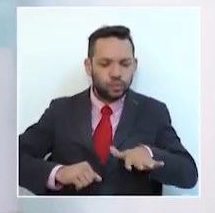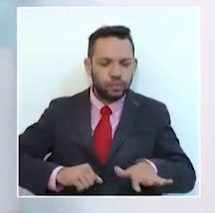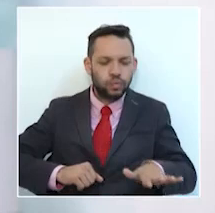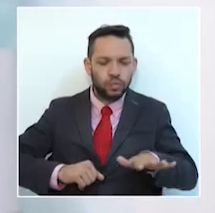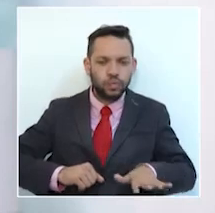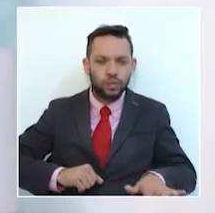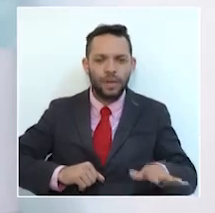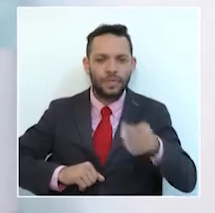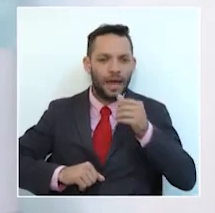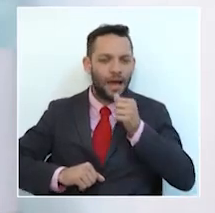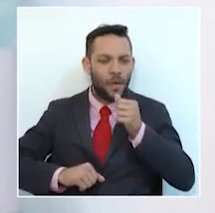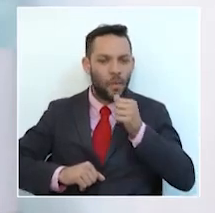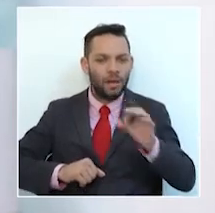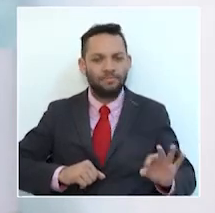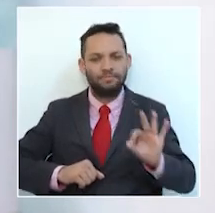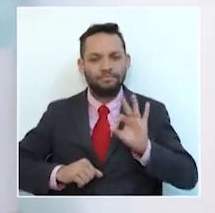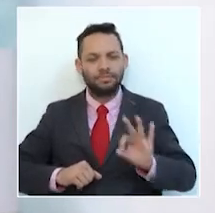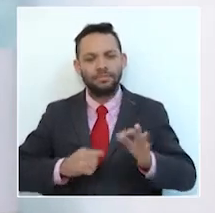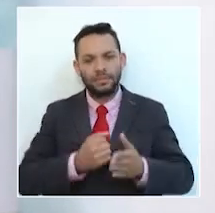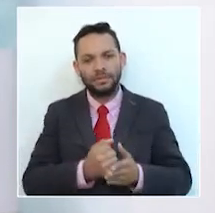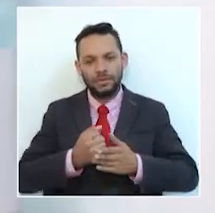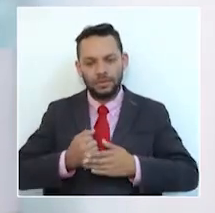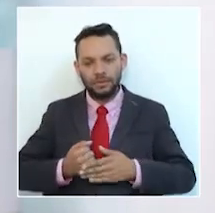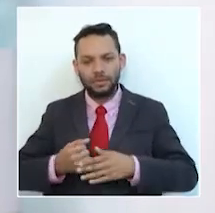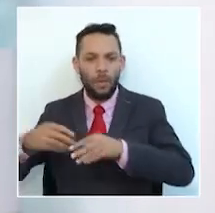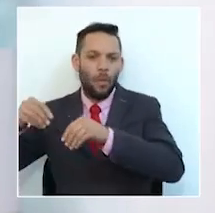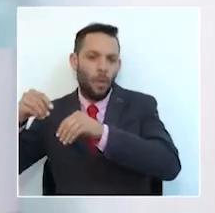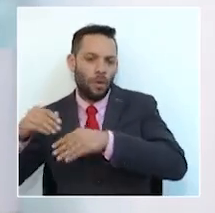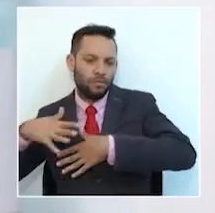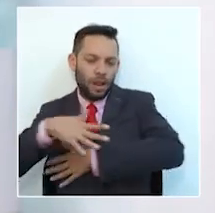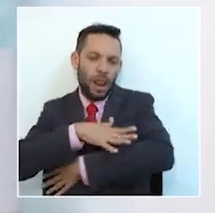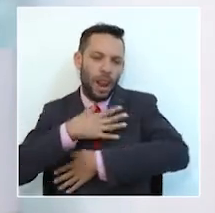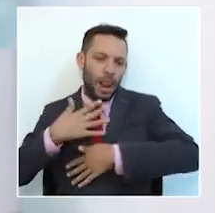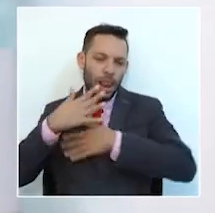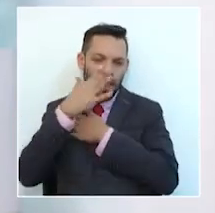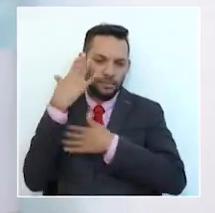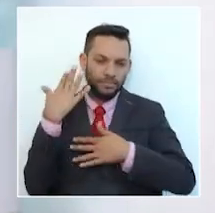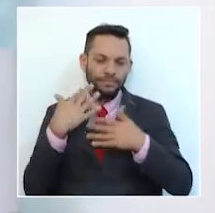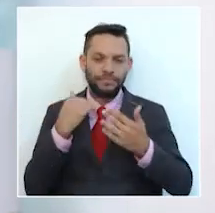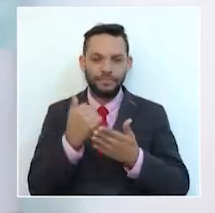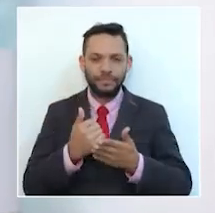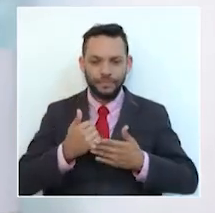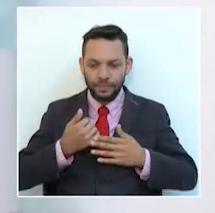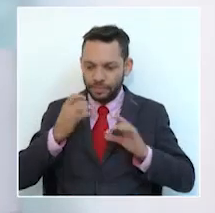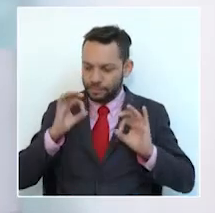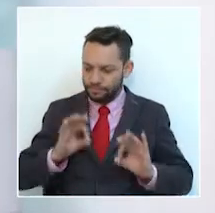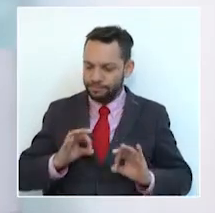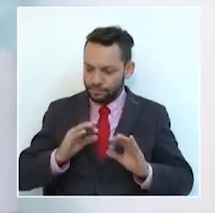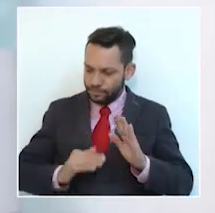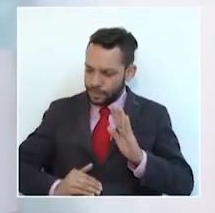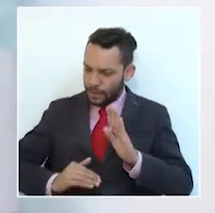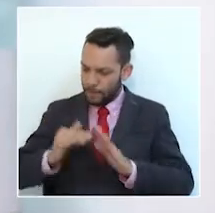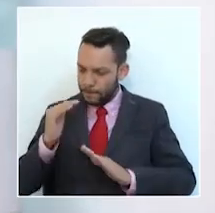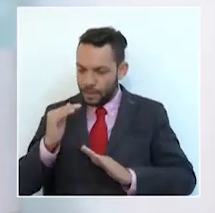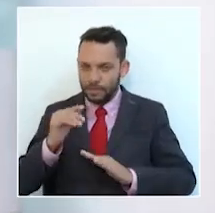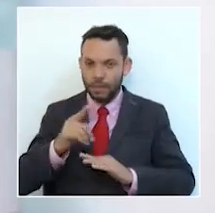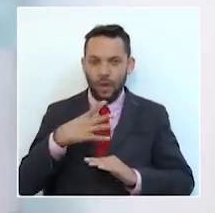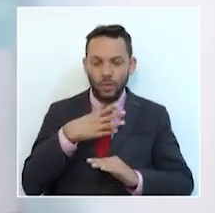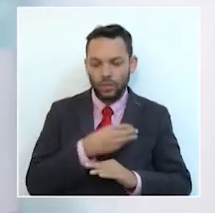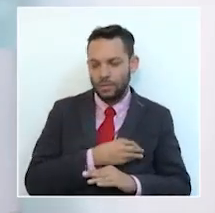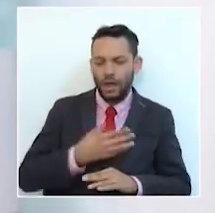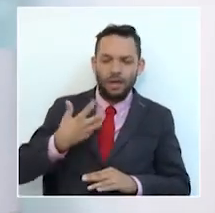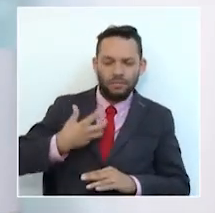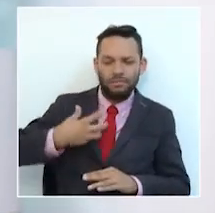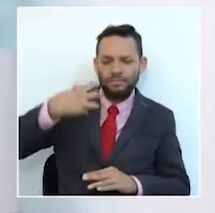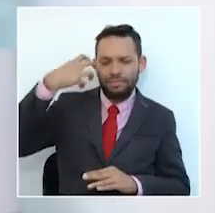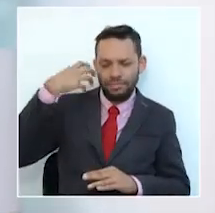que van a prevenir muchas patologías que tiene el ser humano y que las conocemos desde hace